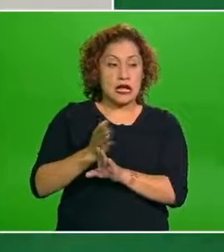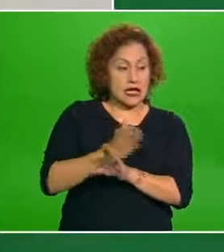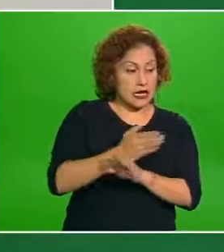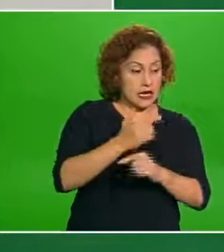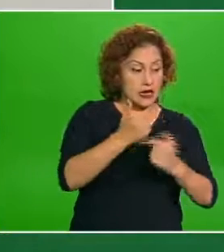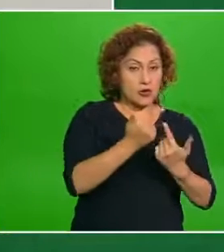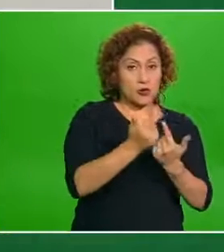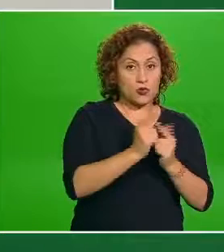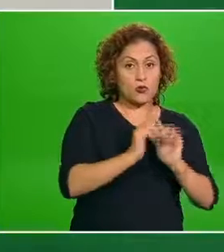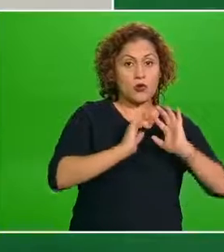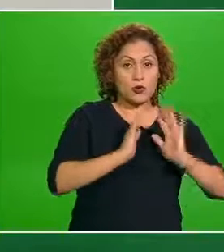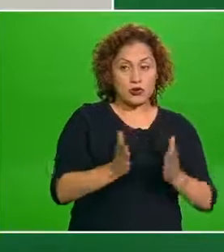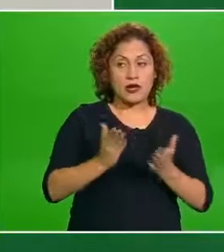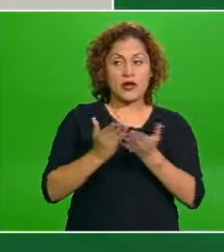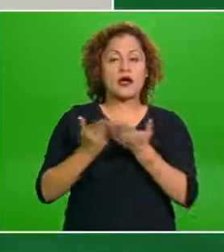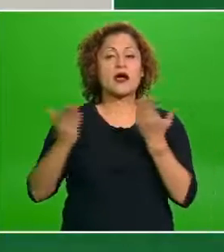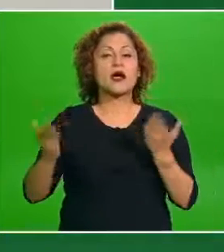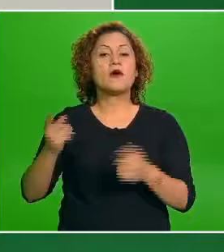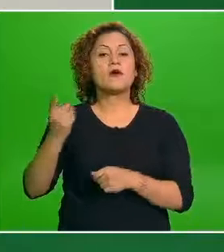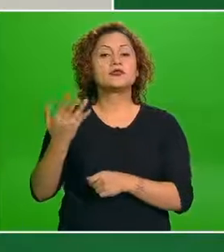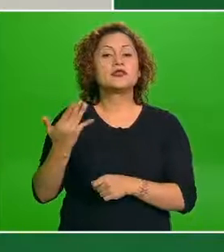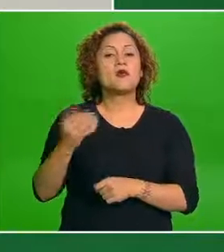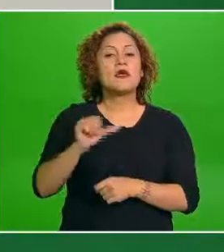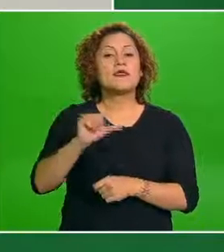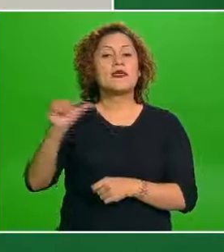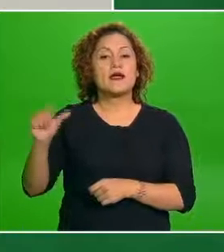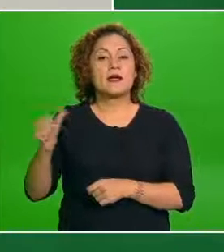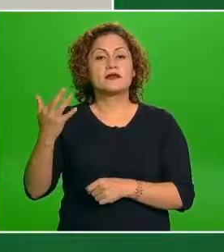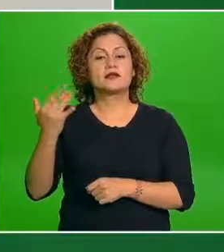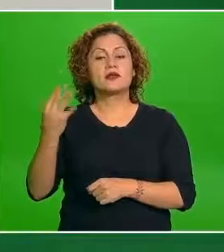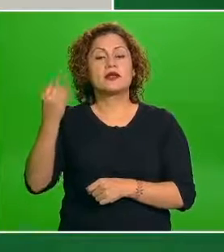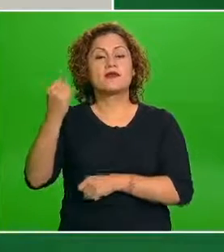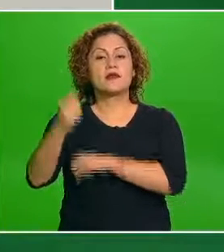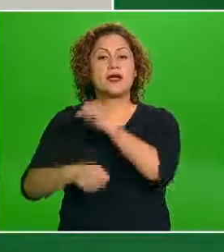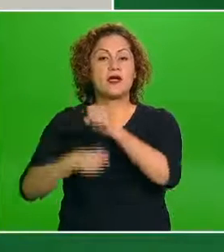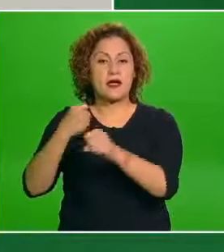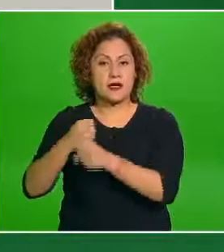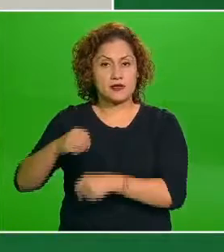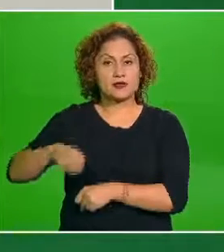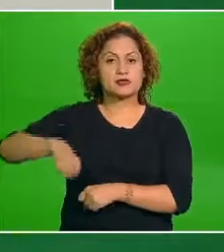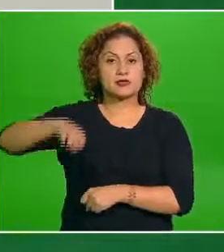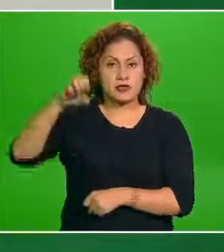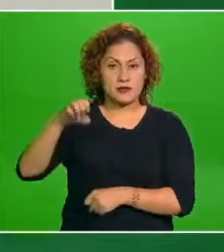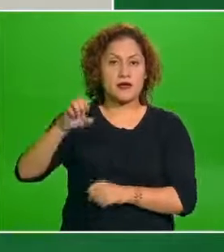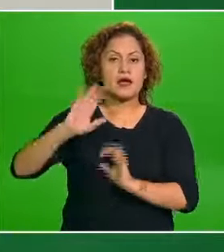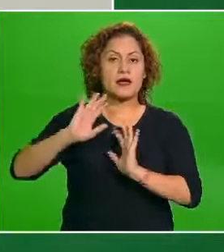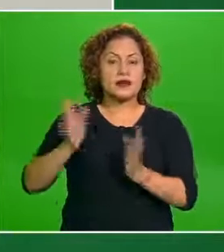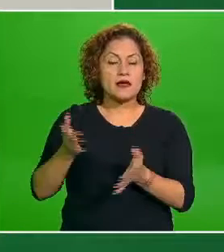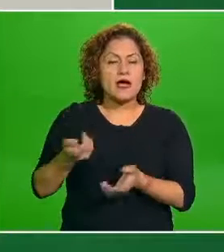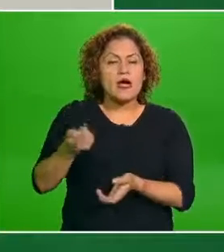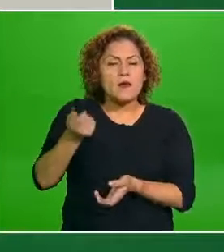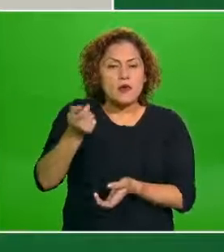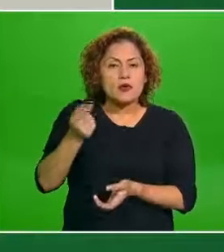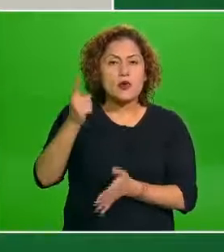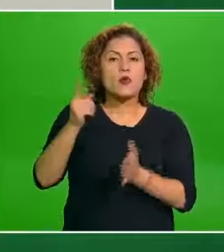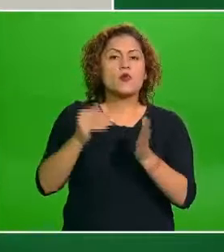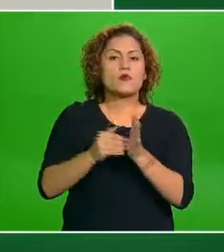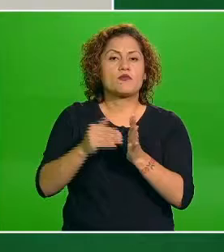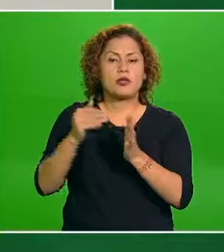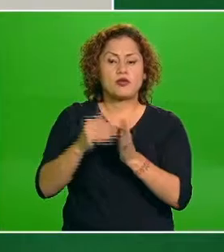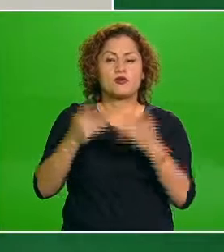las personas que están entre los 50 y los 59 años de edad. Tenemos ya poco menos de 1 millón de personas que